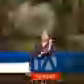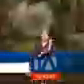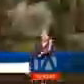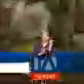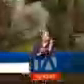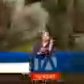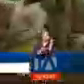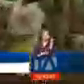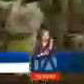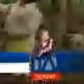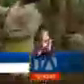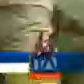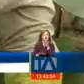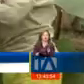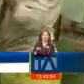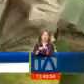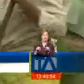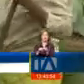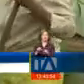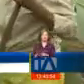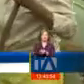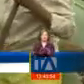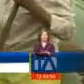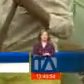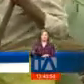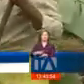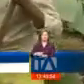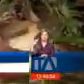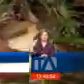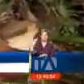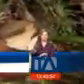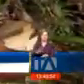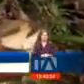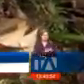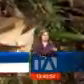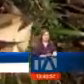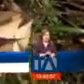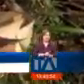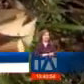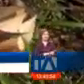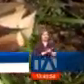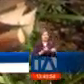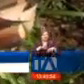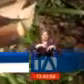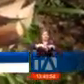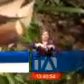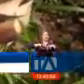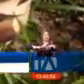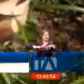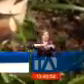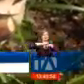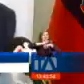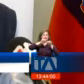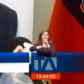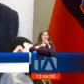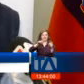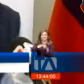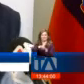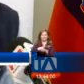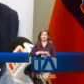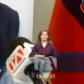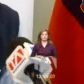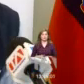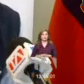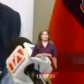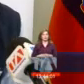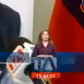o incluso personas, y puede terminar con plantaciones enteras de banano y otras musáceas debido a su agresividad. Y hemos tomado una